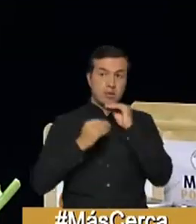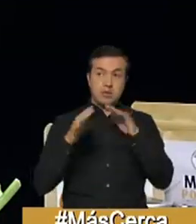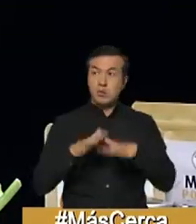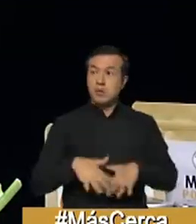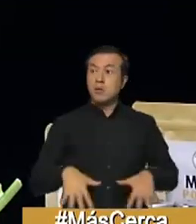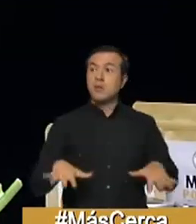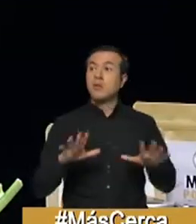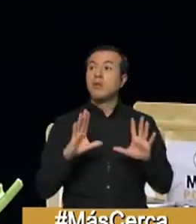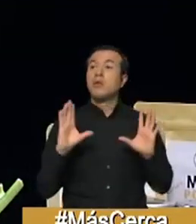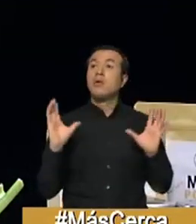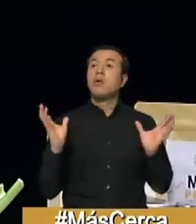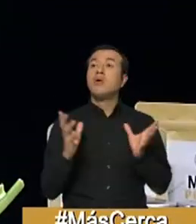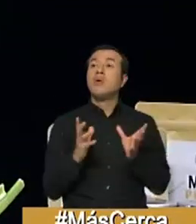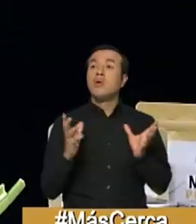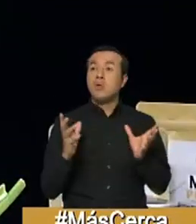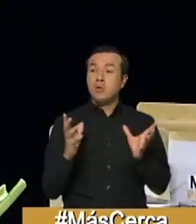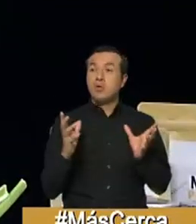en